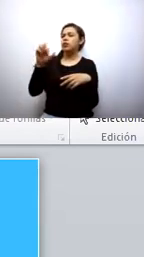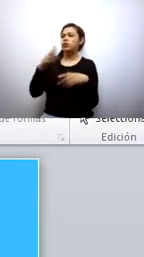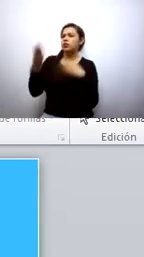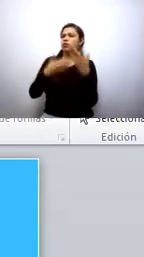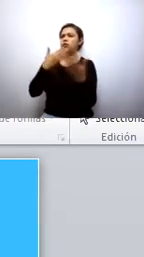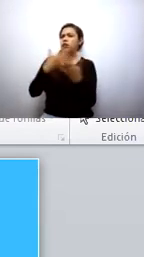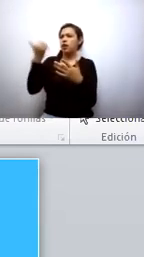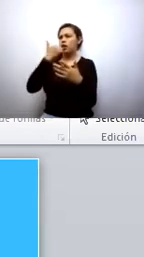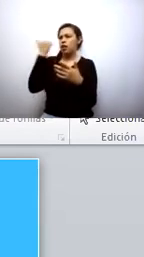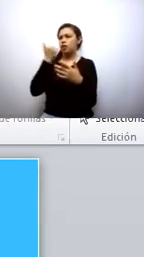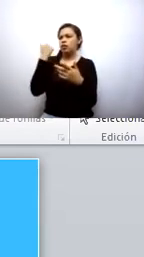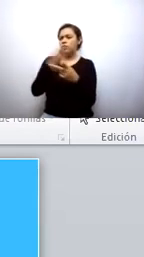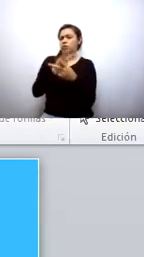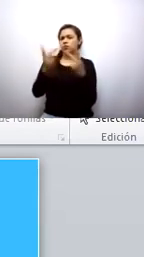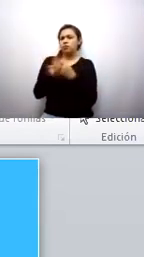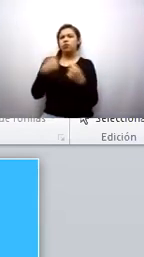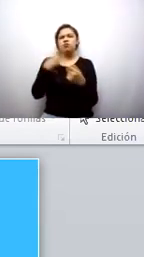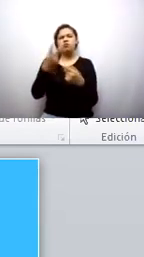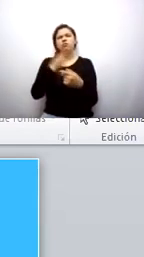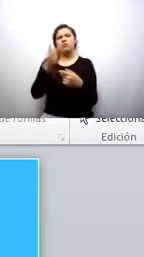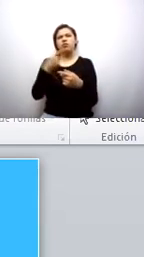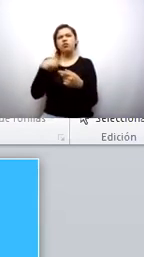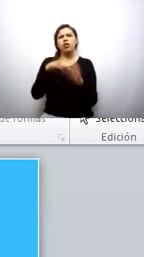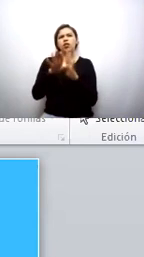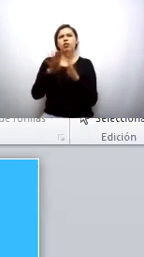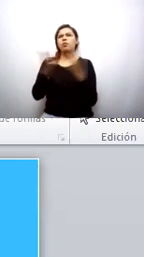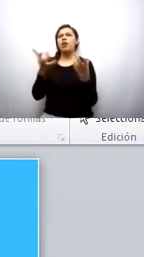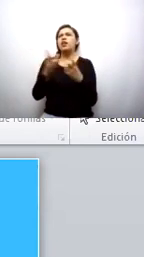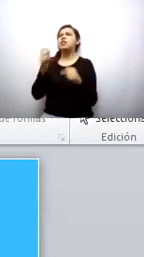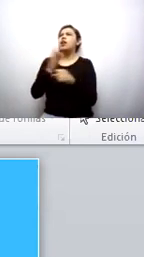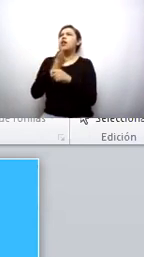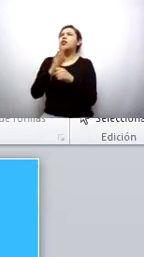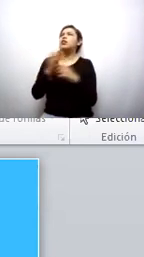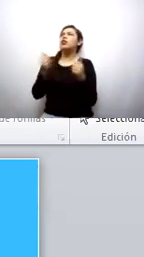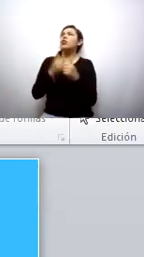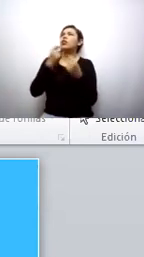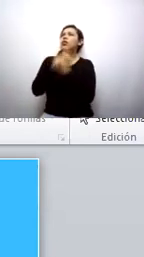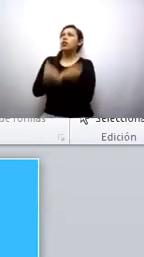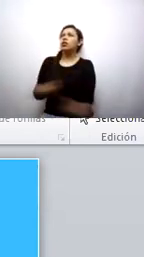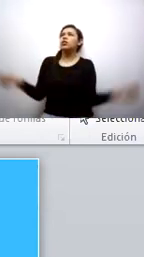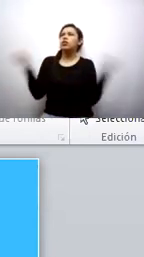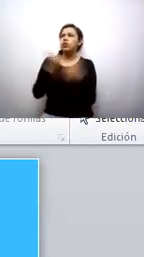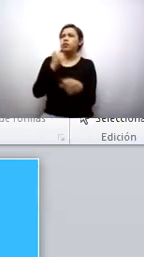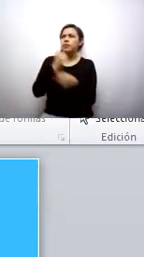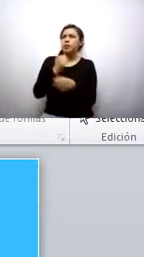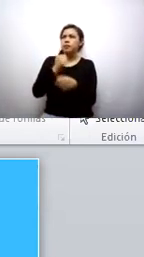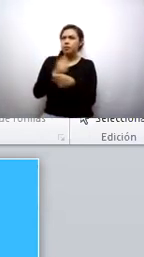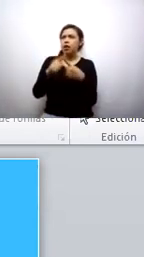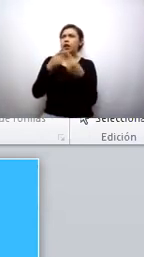de prepa. Yo me pregunto, ¿cómo llevas esto a cabo con niños de primaria, con niños